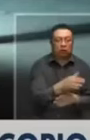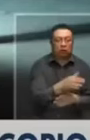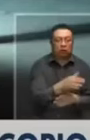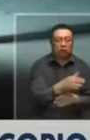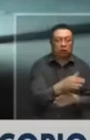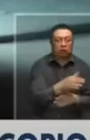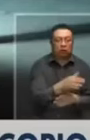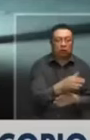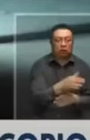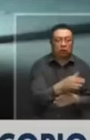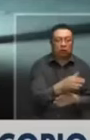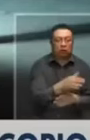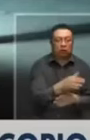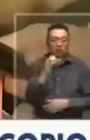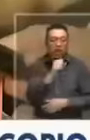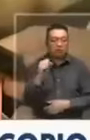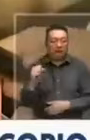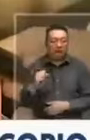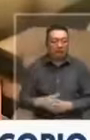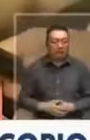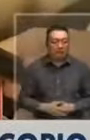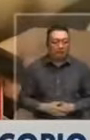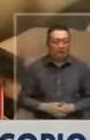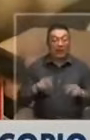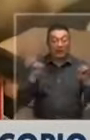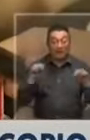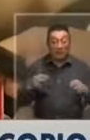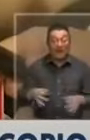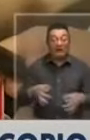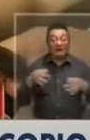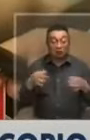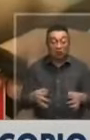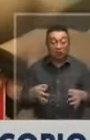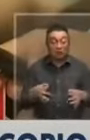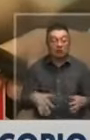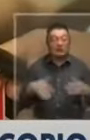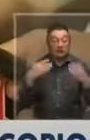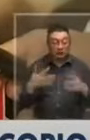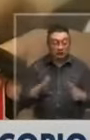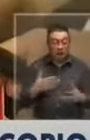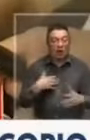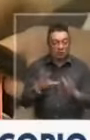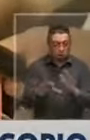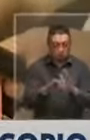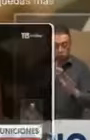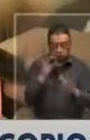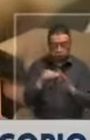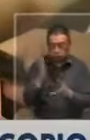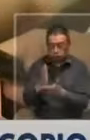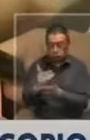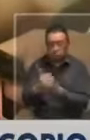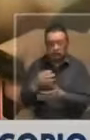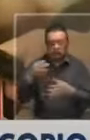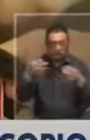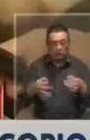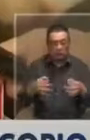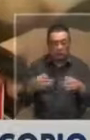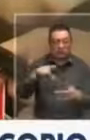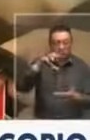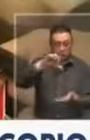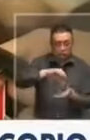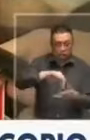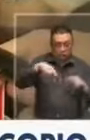mejor cuál podrían ser los motivos. Desde el punto de vista de la seguridad, ya tenemos establecidos los dispositivos de seguridad de este centro de